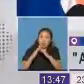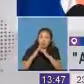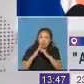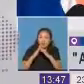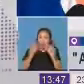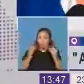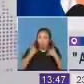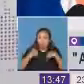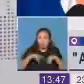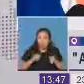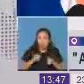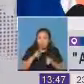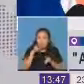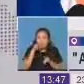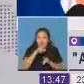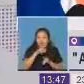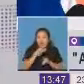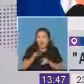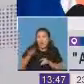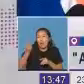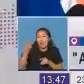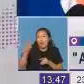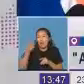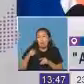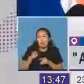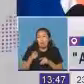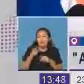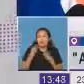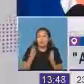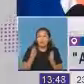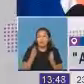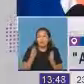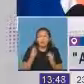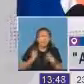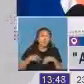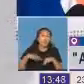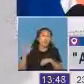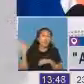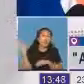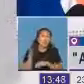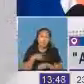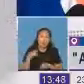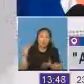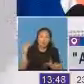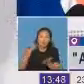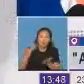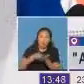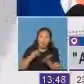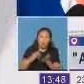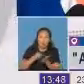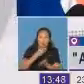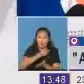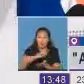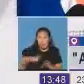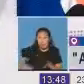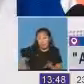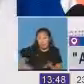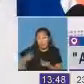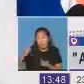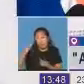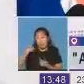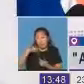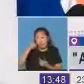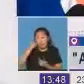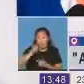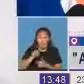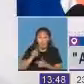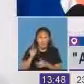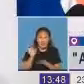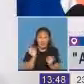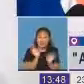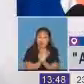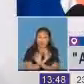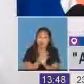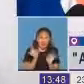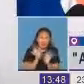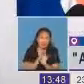cierto, esos costos estaban totalmente subsidiados, pero bueno, yo creo que los subsidios